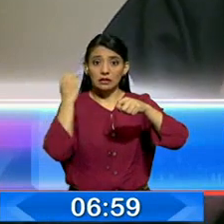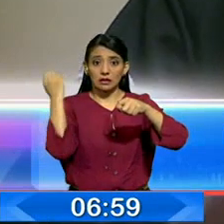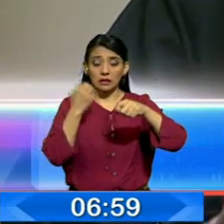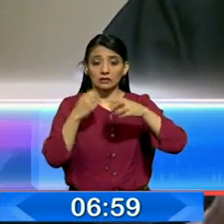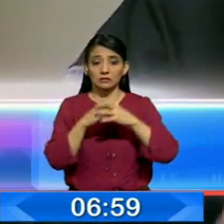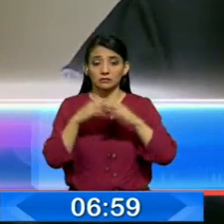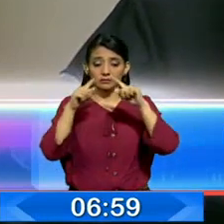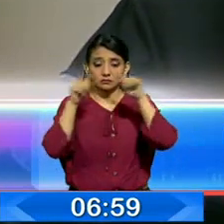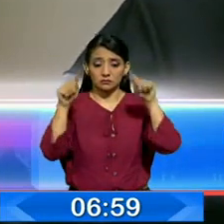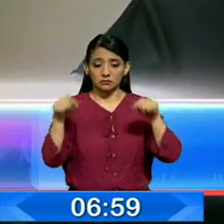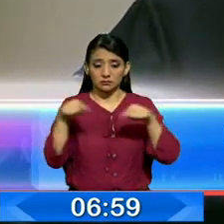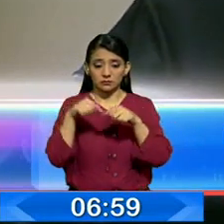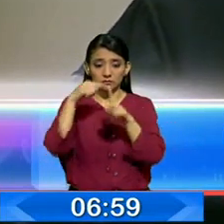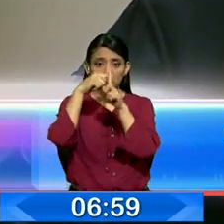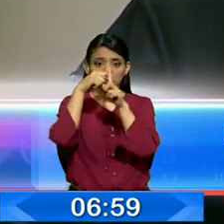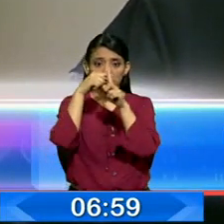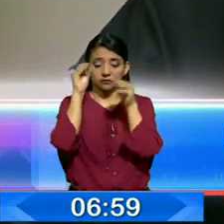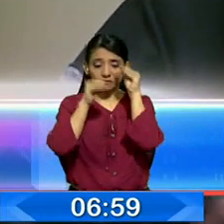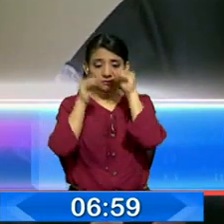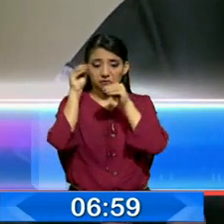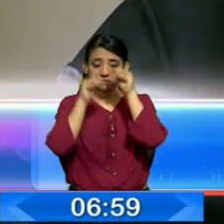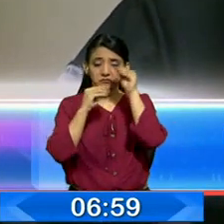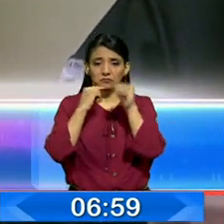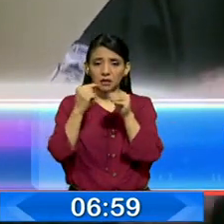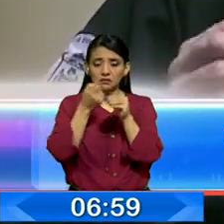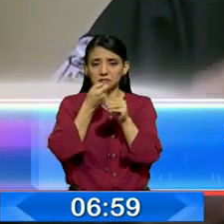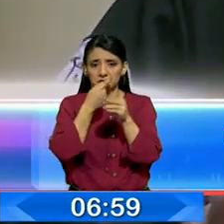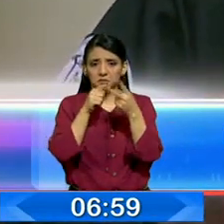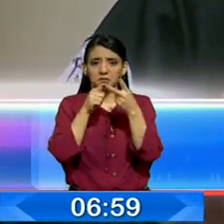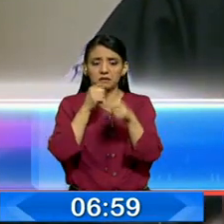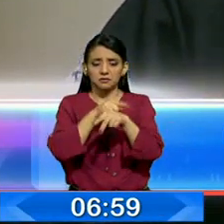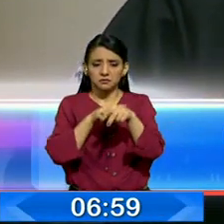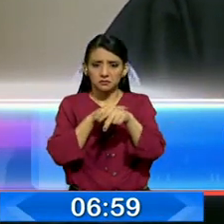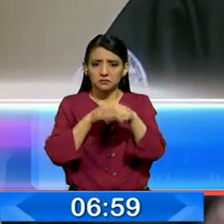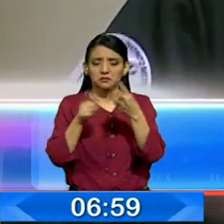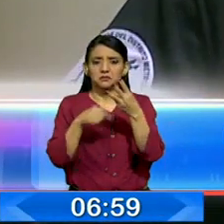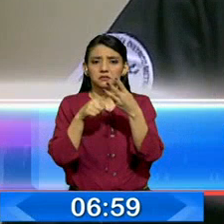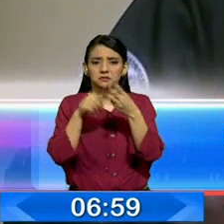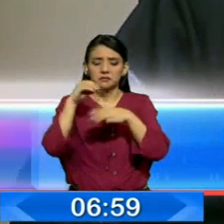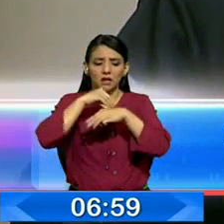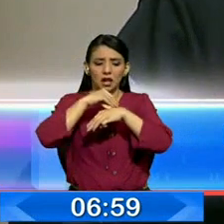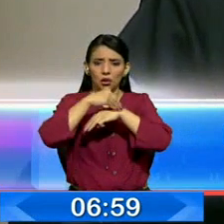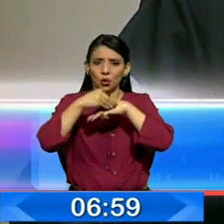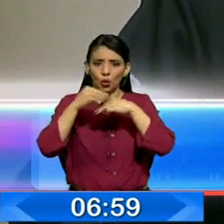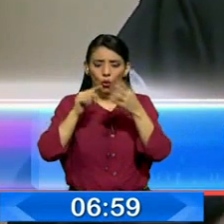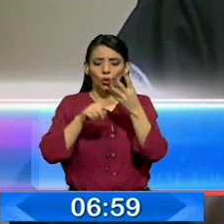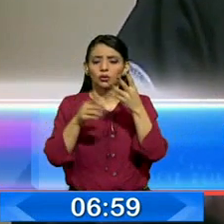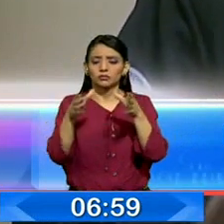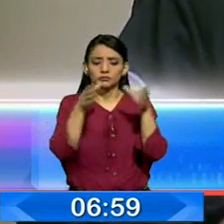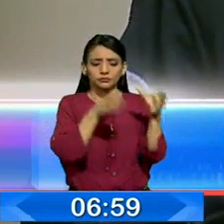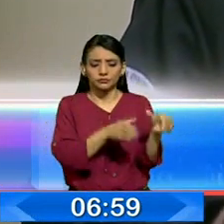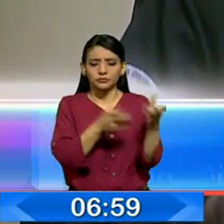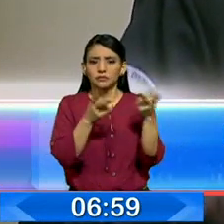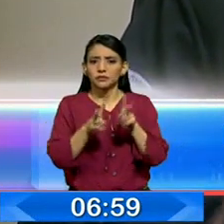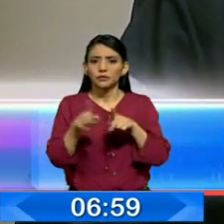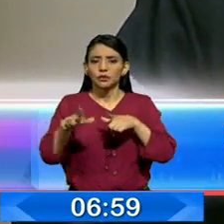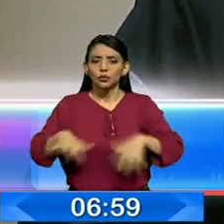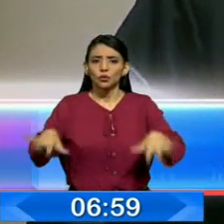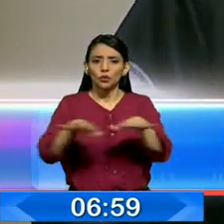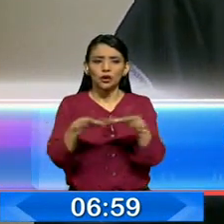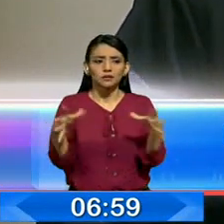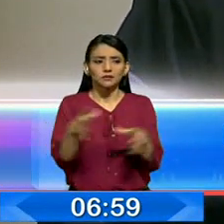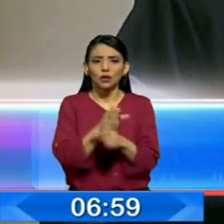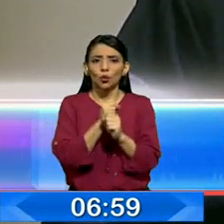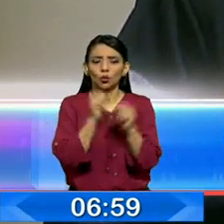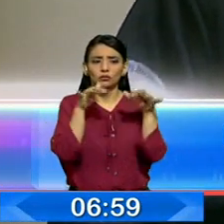un botiquín de emergencia en ella, y también tener identificado la ubicación de los puntos de seguridad